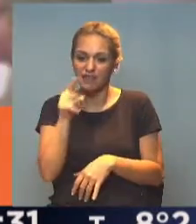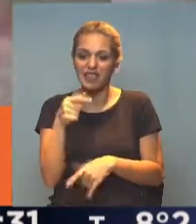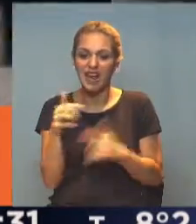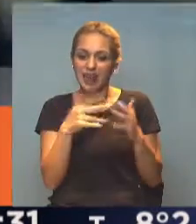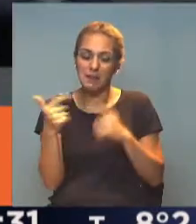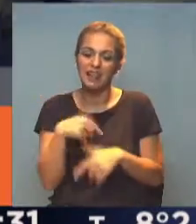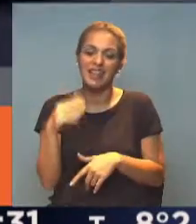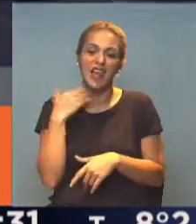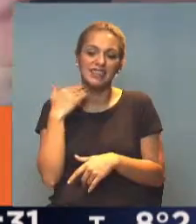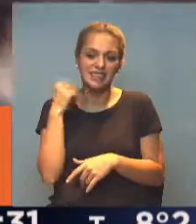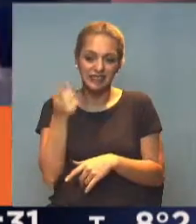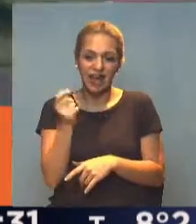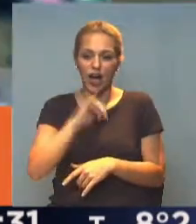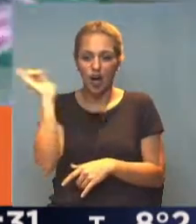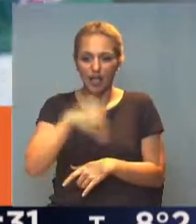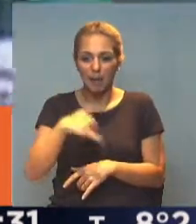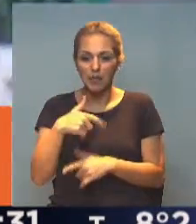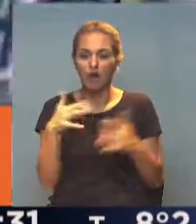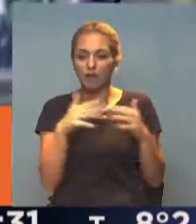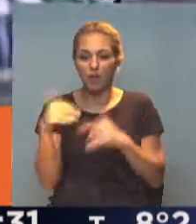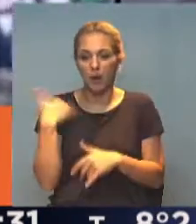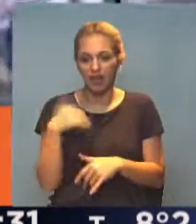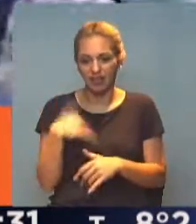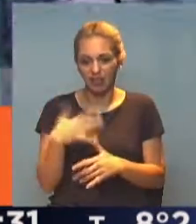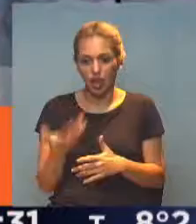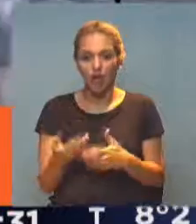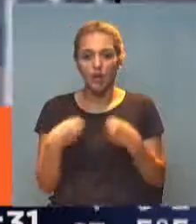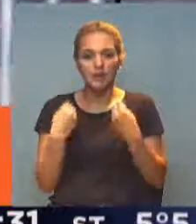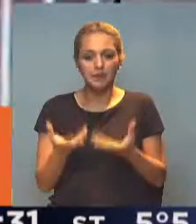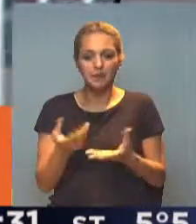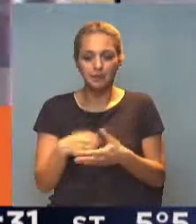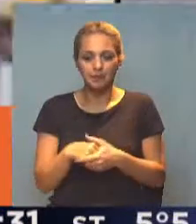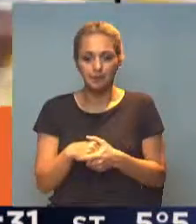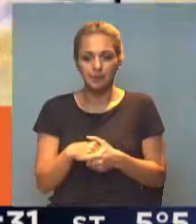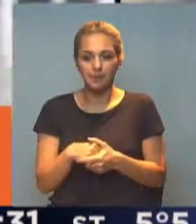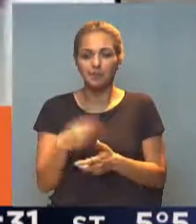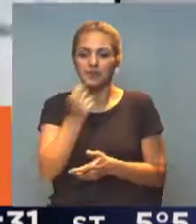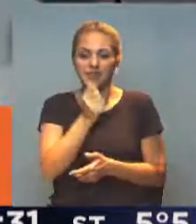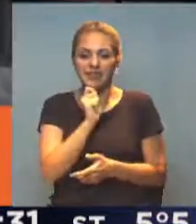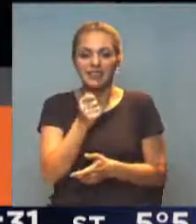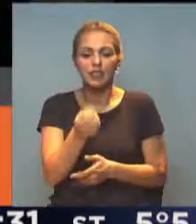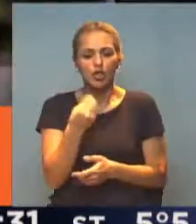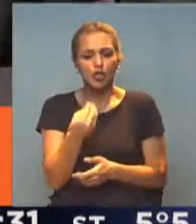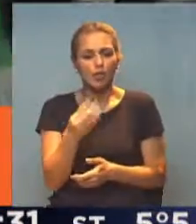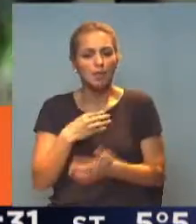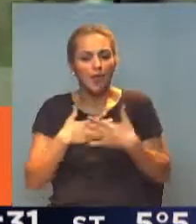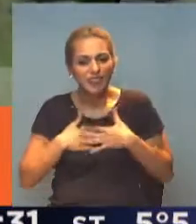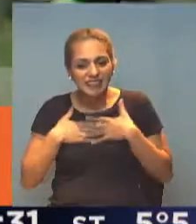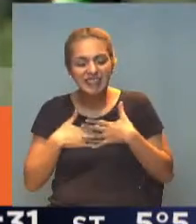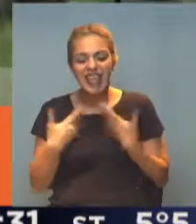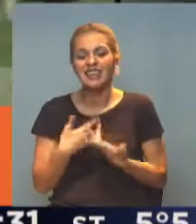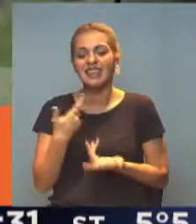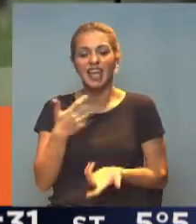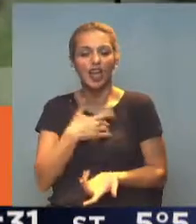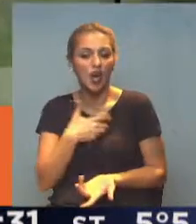Nueva Chicago. Es el campeón del fútbol argentino. ¿Cómo fue para tu corazón, para tu vida, para tus recuerdos, para tu familia,